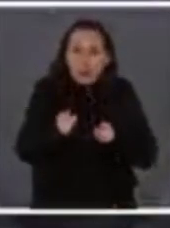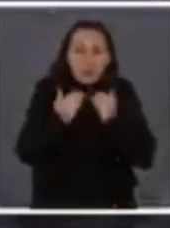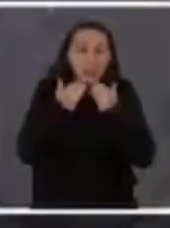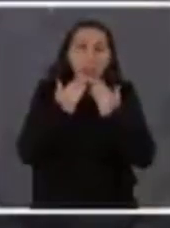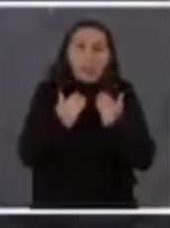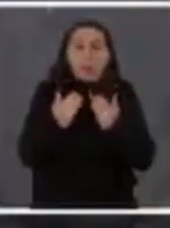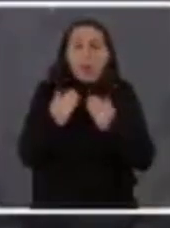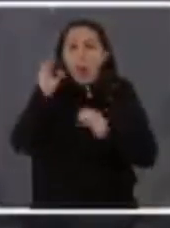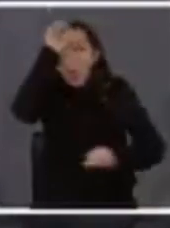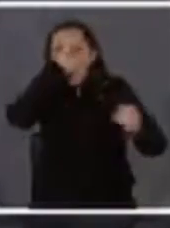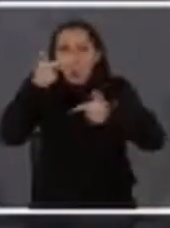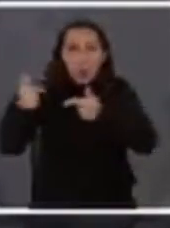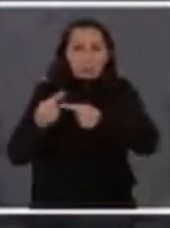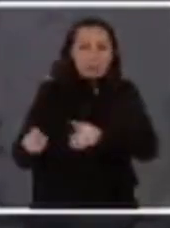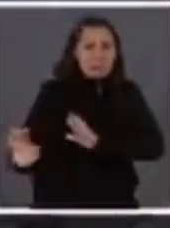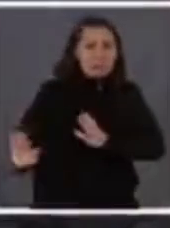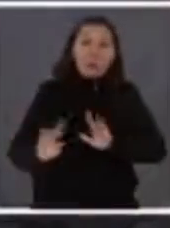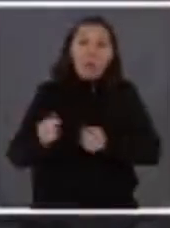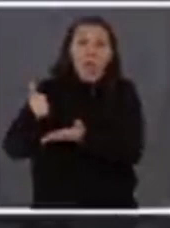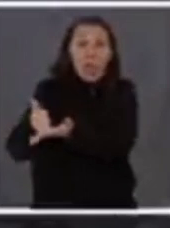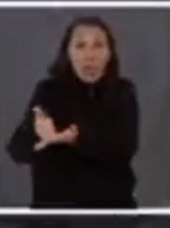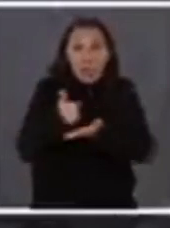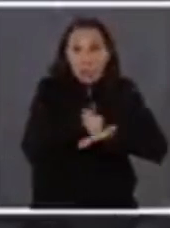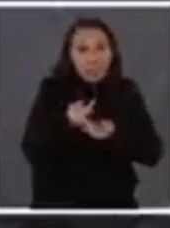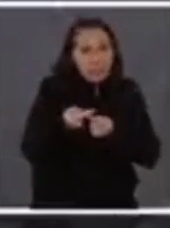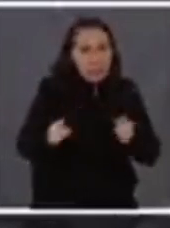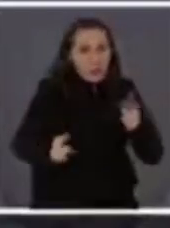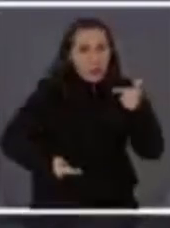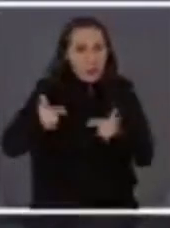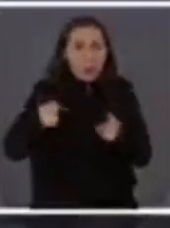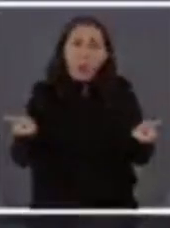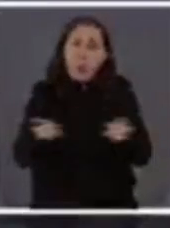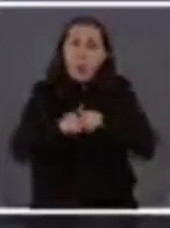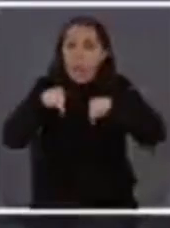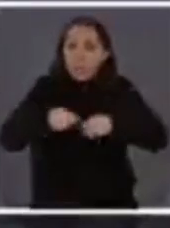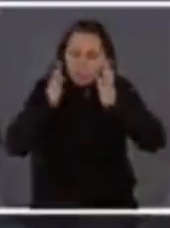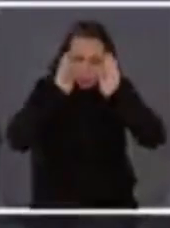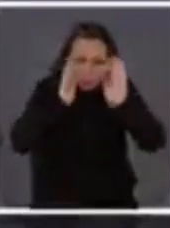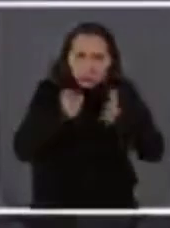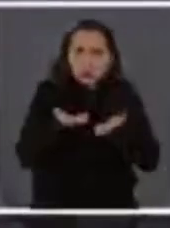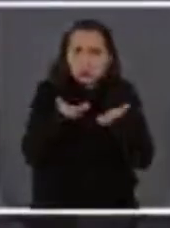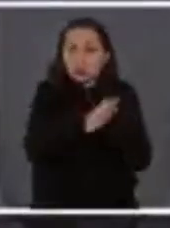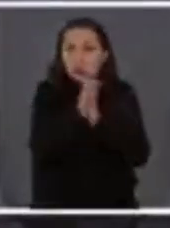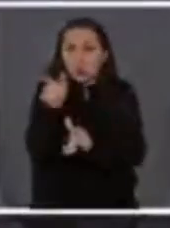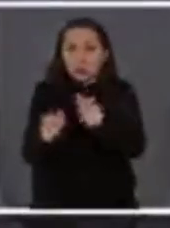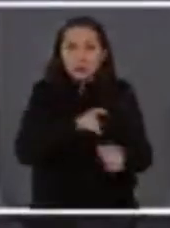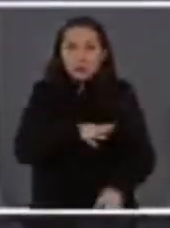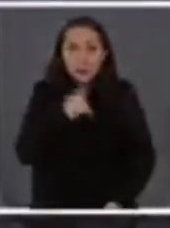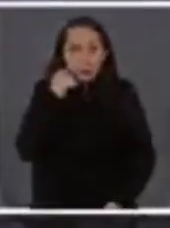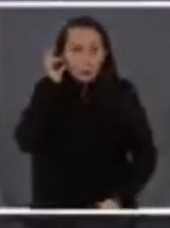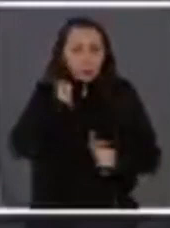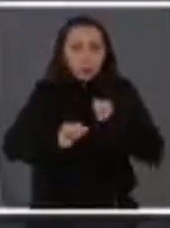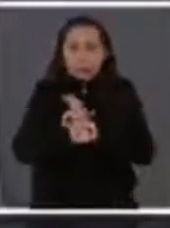exactamente lo mismo las diferencias políticas. Con el alcalde somos de lados diferentes, pero acá nos debemos a todos los chilenos y chilenas que están sufriendo. Y por lo